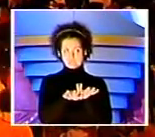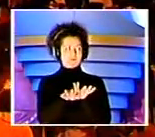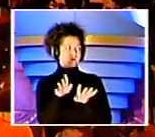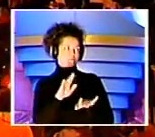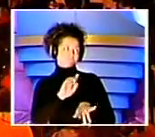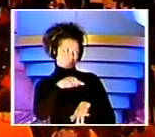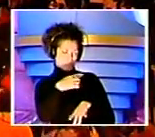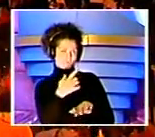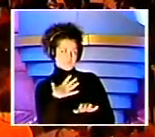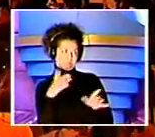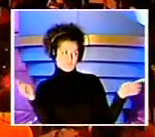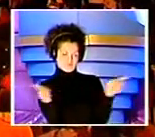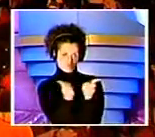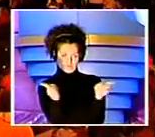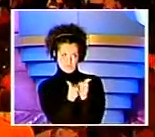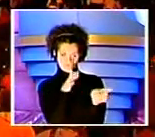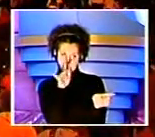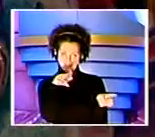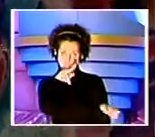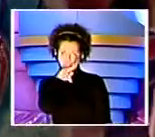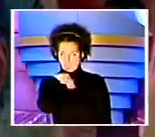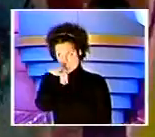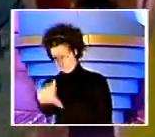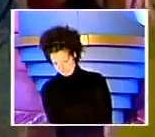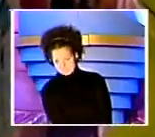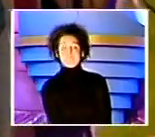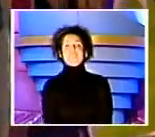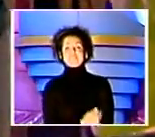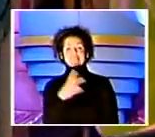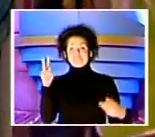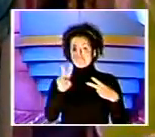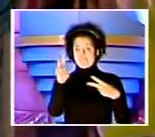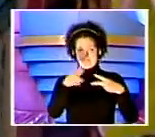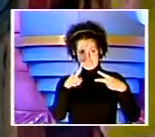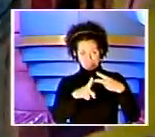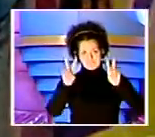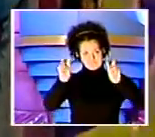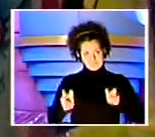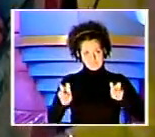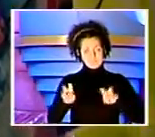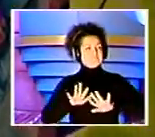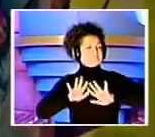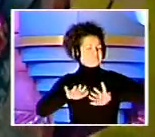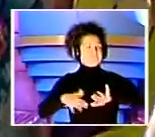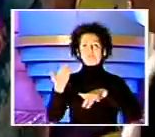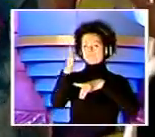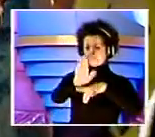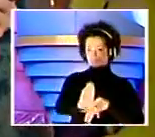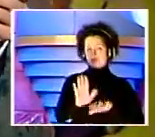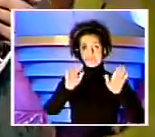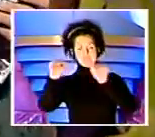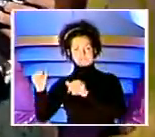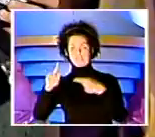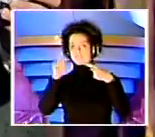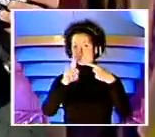ruso", más que, porque me canso. Nos interpretarán dos temas, además de su presentación, su pasacalles y su despedida. El